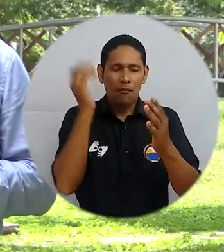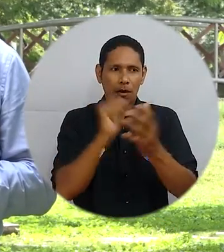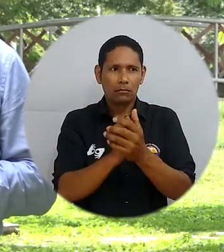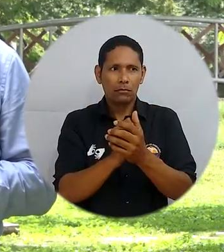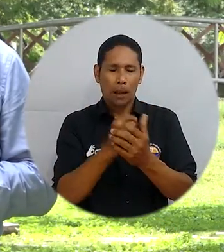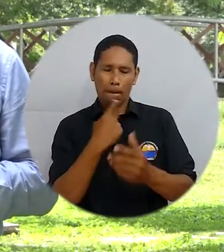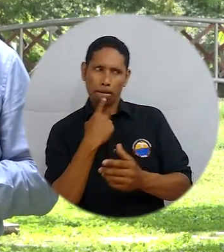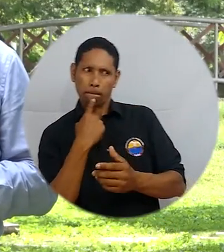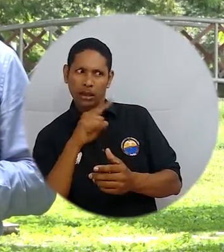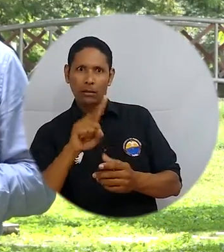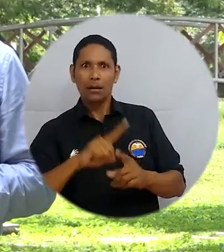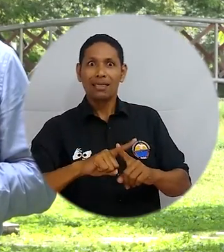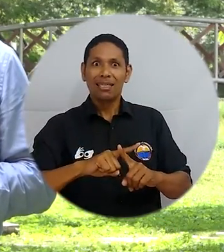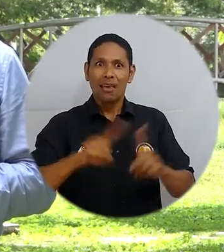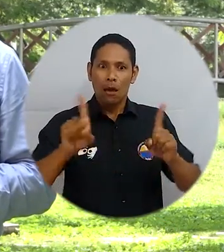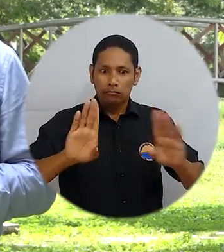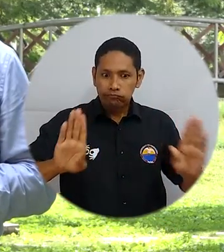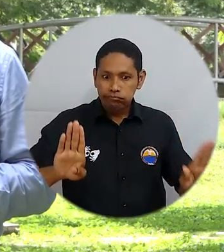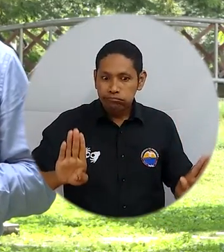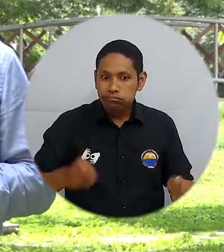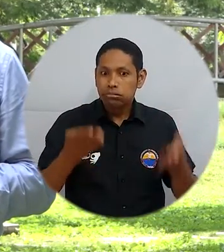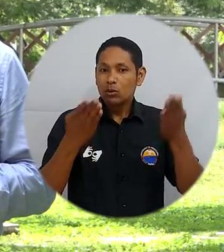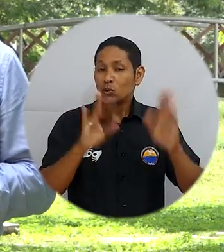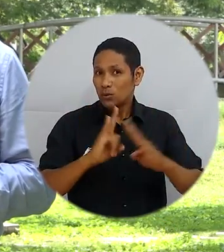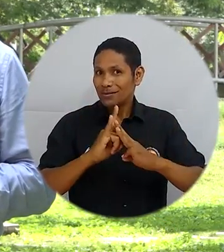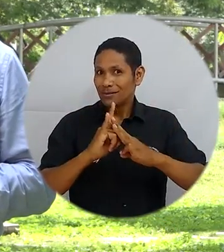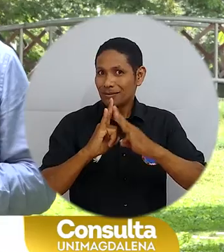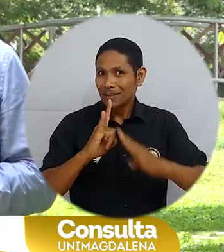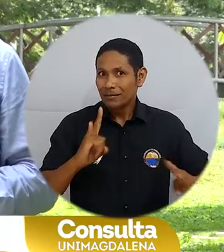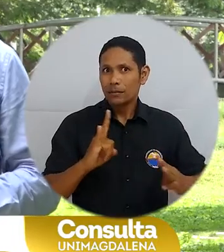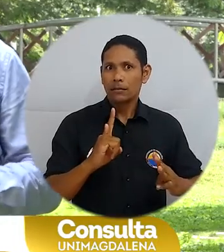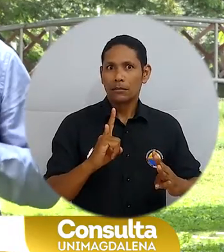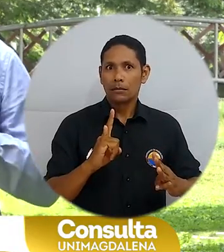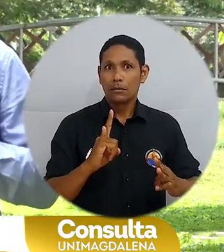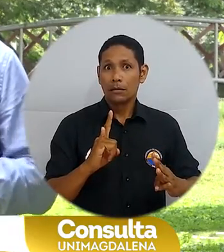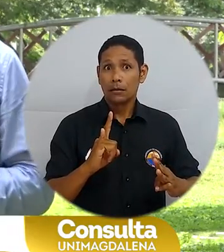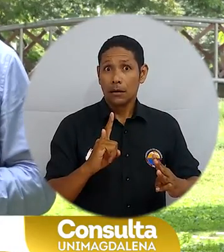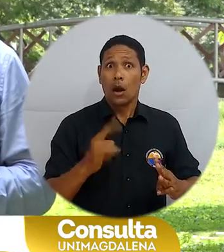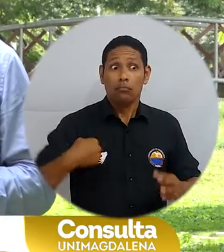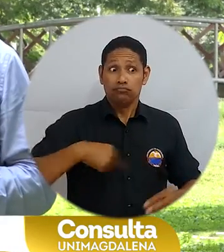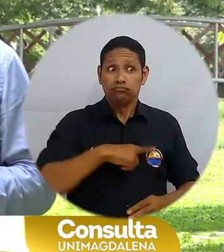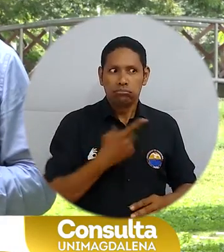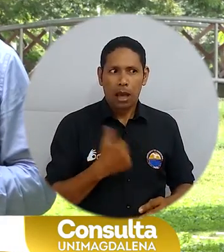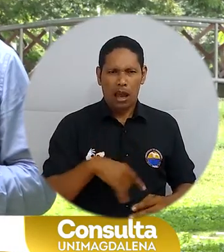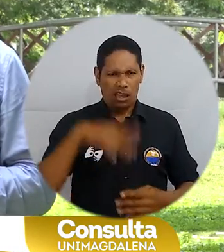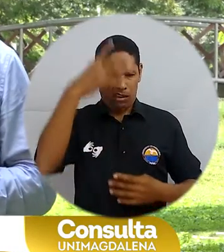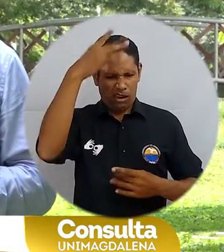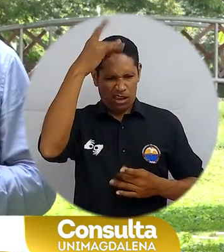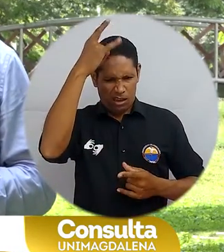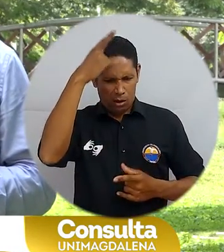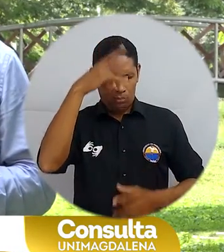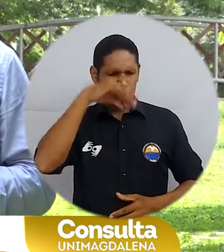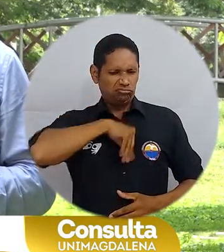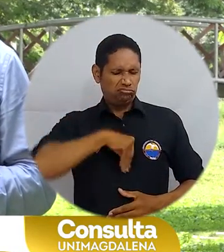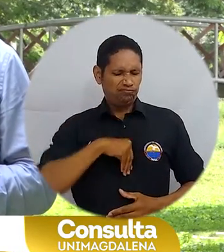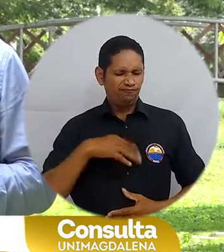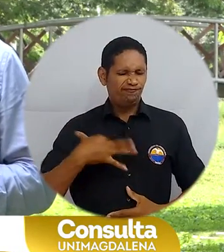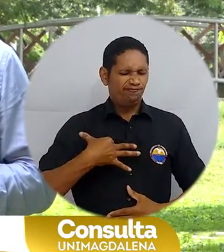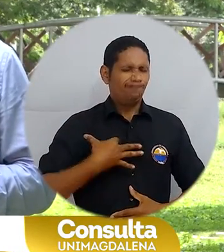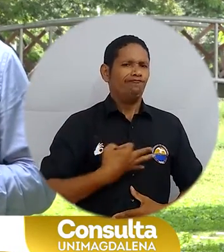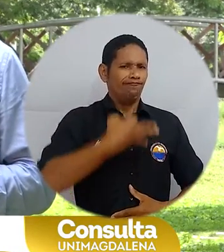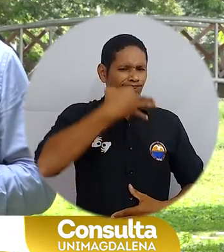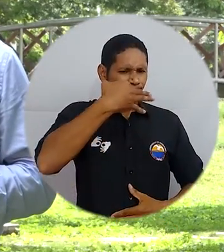el factor diferenciador de desarrollo y crecimiento de la Universidad del Magdalena con unos principios éticos y morales